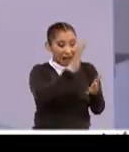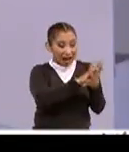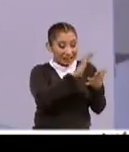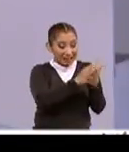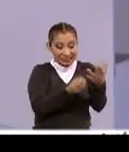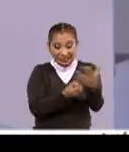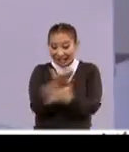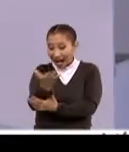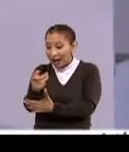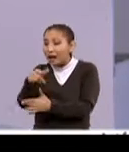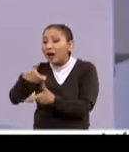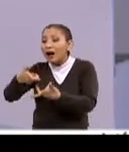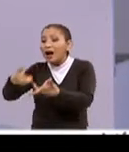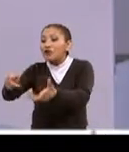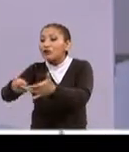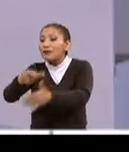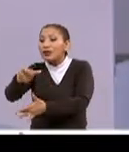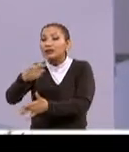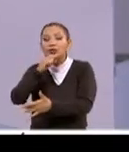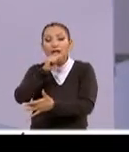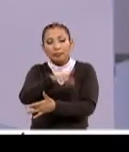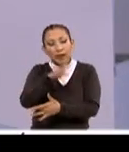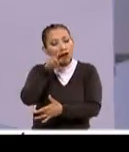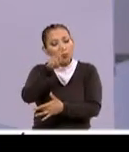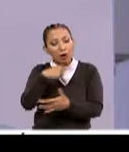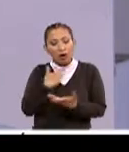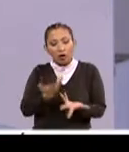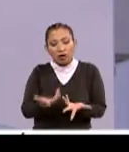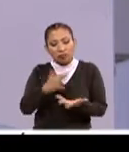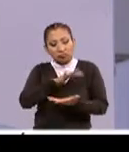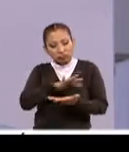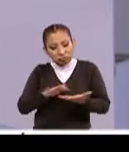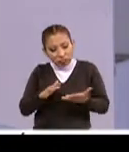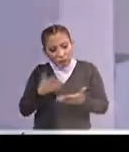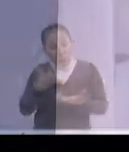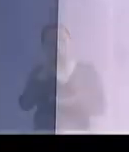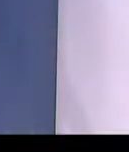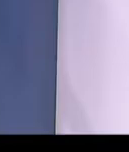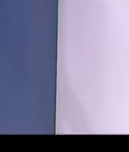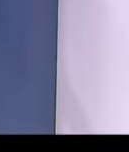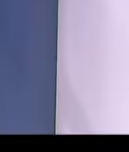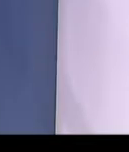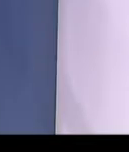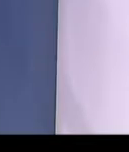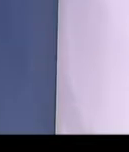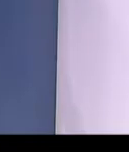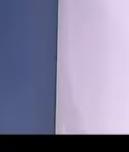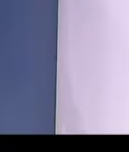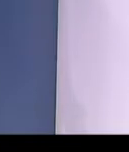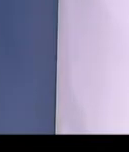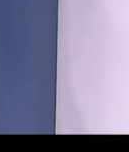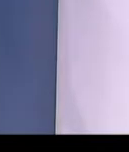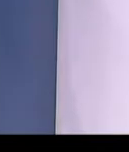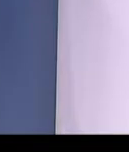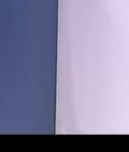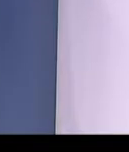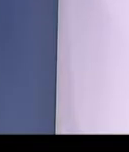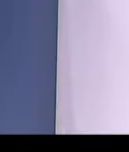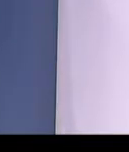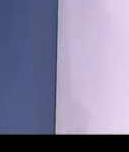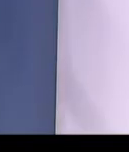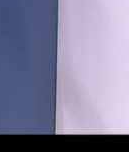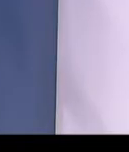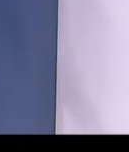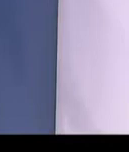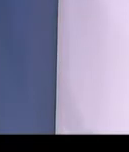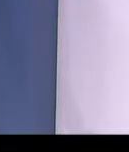la calle, claro, sino de el poder catártico de la literatura rapera. El director igualmente nos dijo desde su